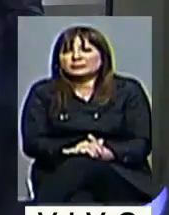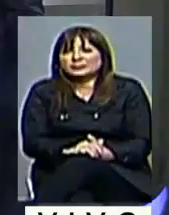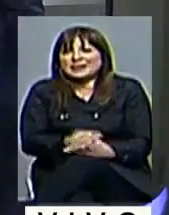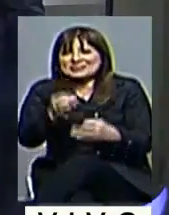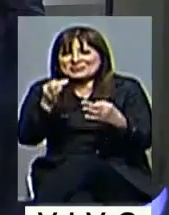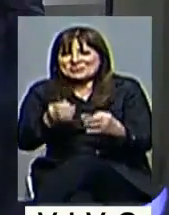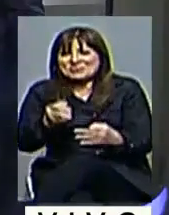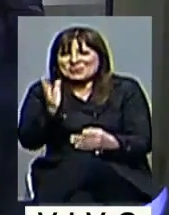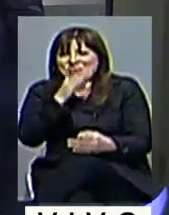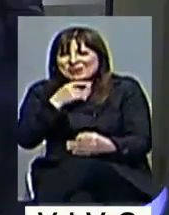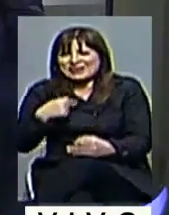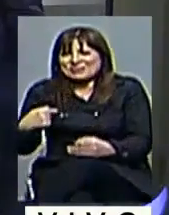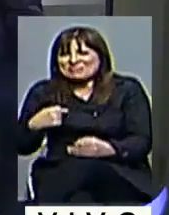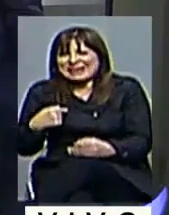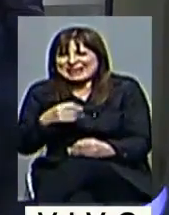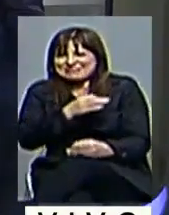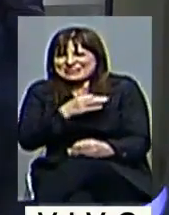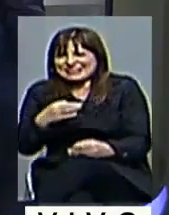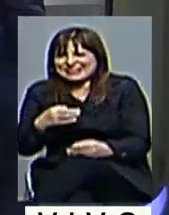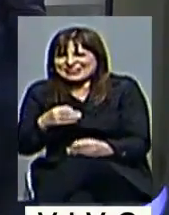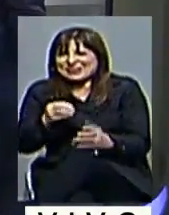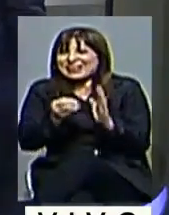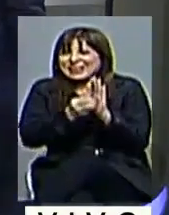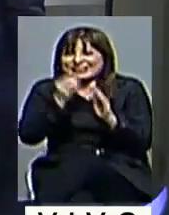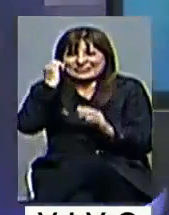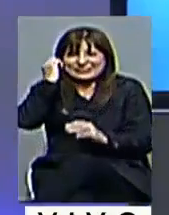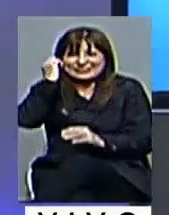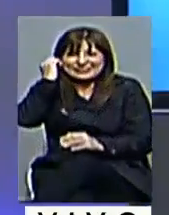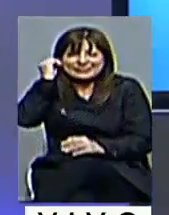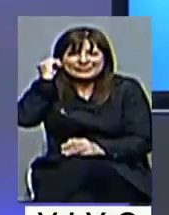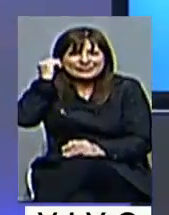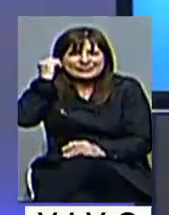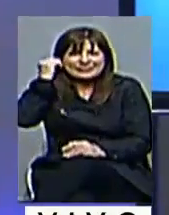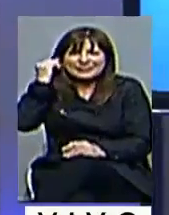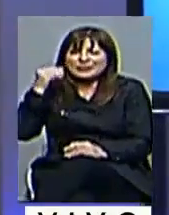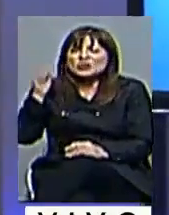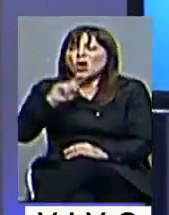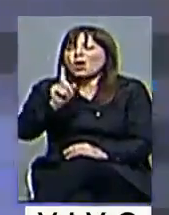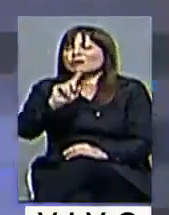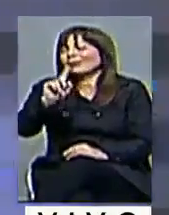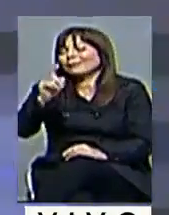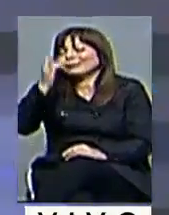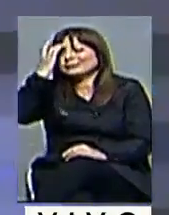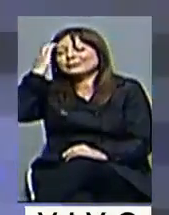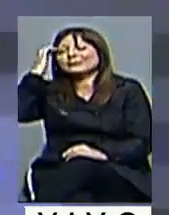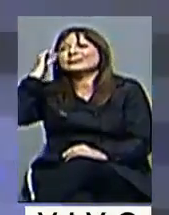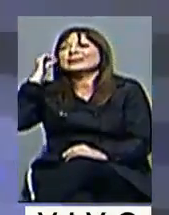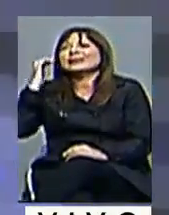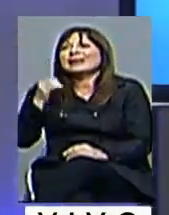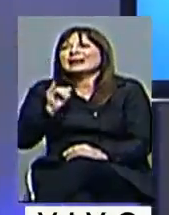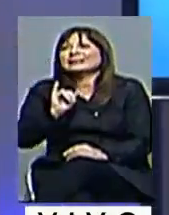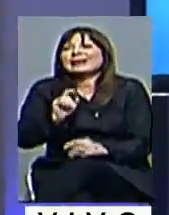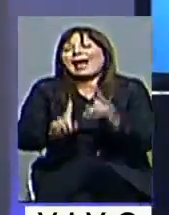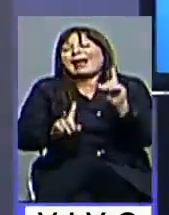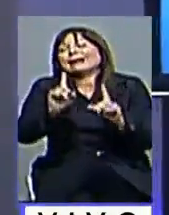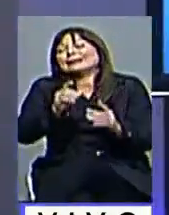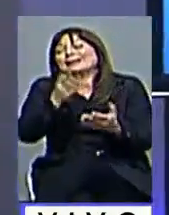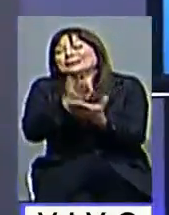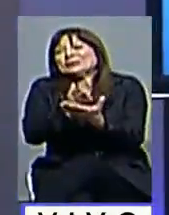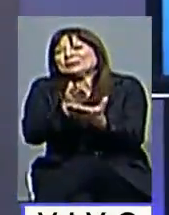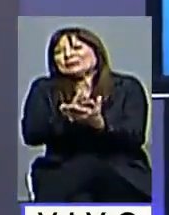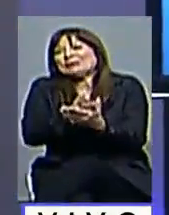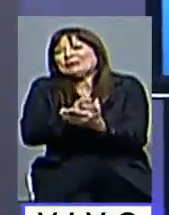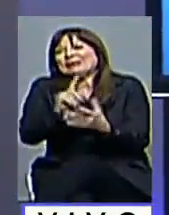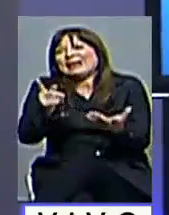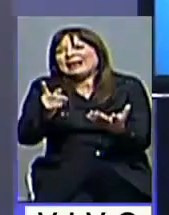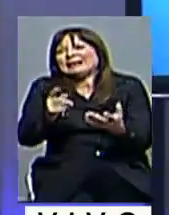sabe el nombre? ¿Tiene algún dato? Sí, ¿estás seguro que no sabe? No. O sea, si hay alguien que decide esas cosas en